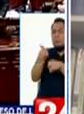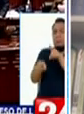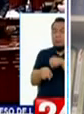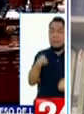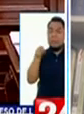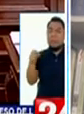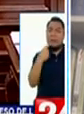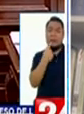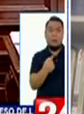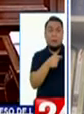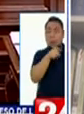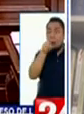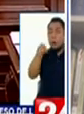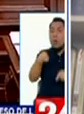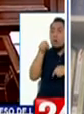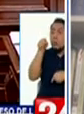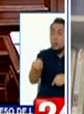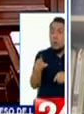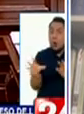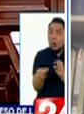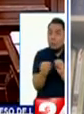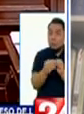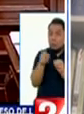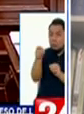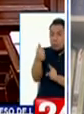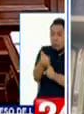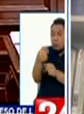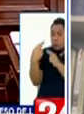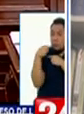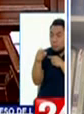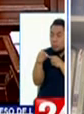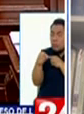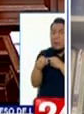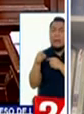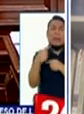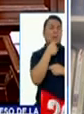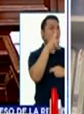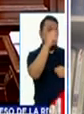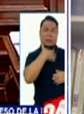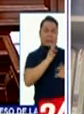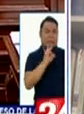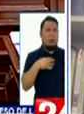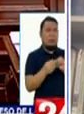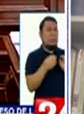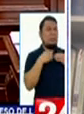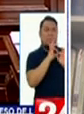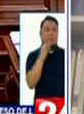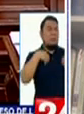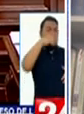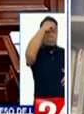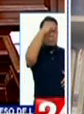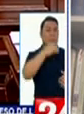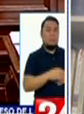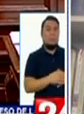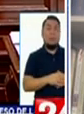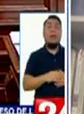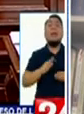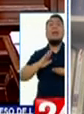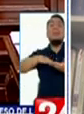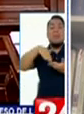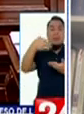etapas de altos y bajos y creo que esta experiencia de fomentar el diálogo pero de algo que no sea